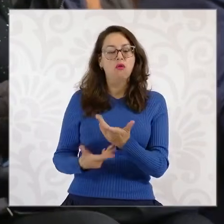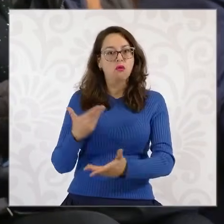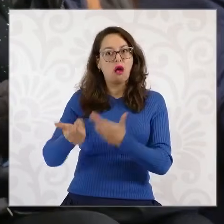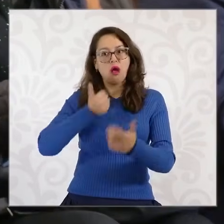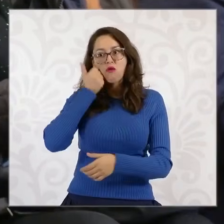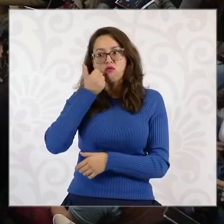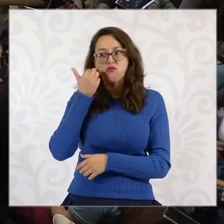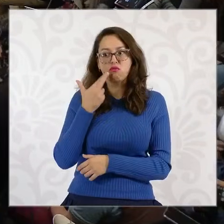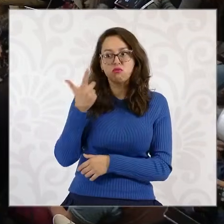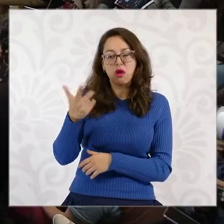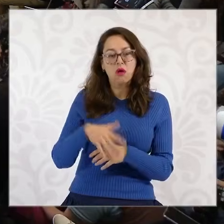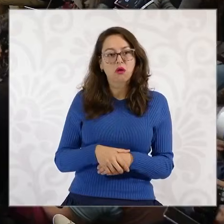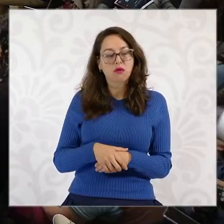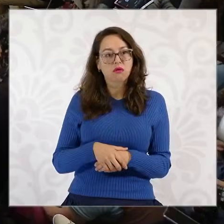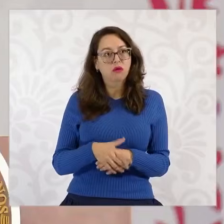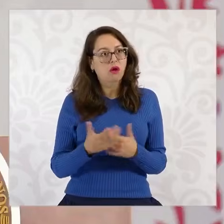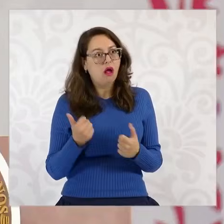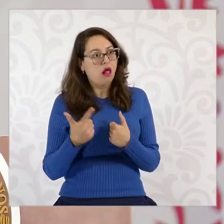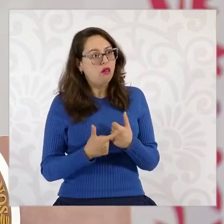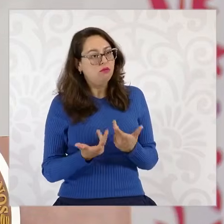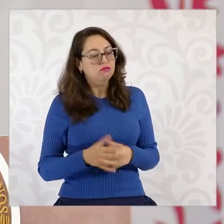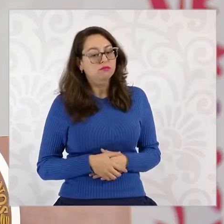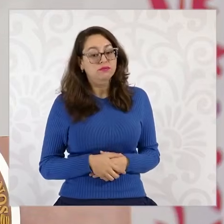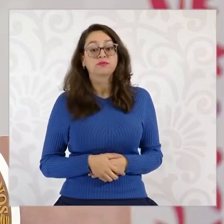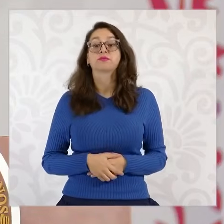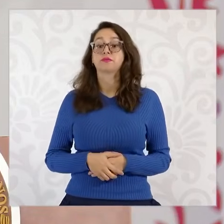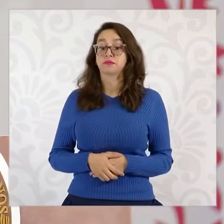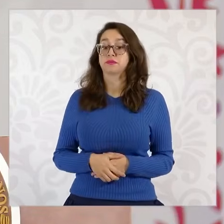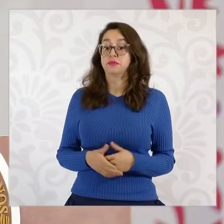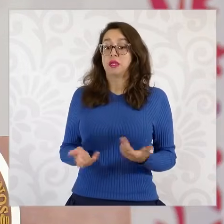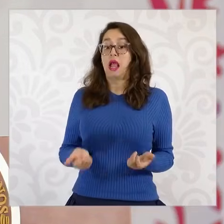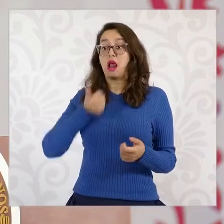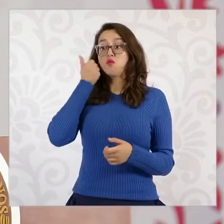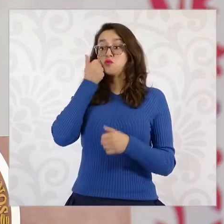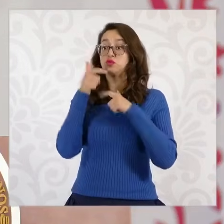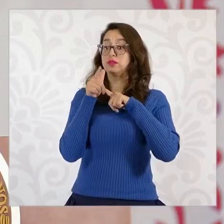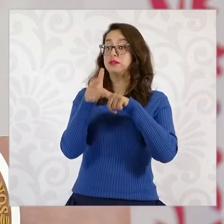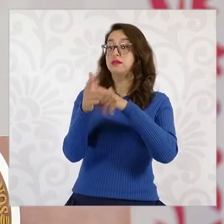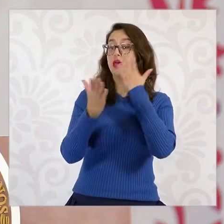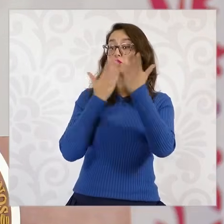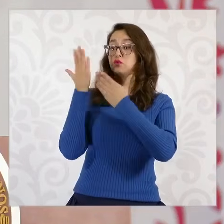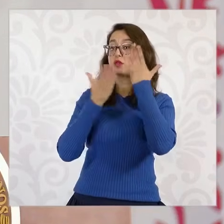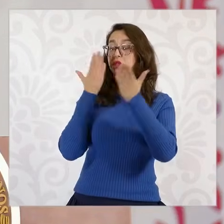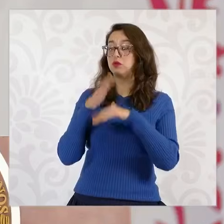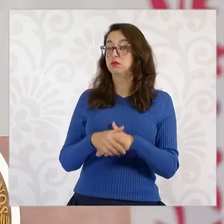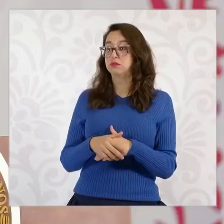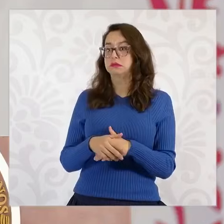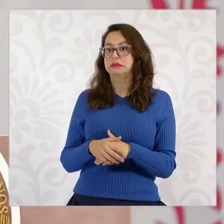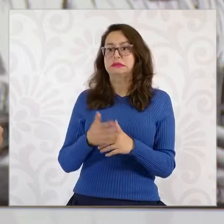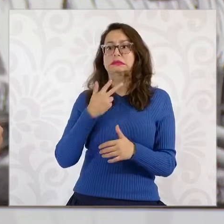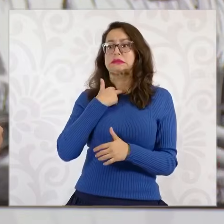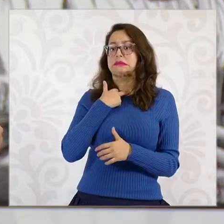alumnos. Ha disminuido egresados. la deserción escolar, que es lo más importante por razones económicas. En la educación media